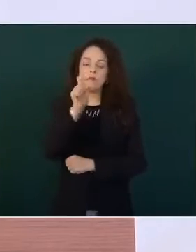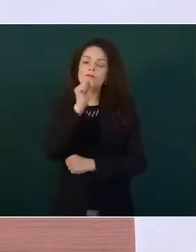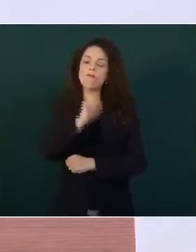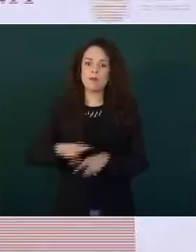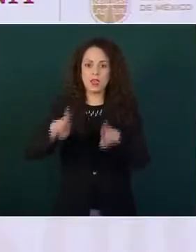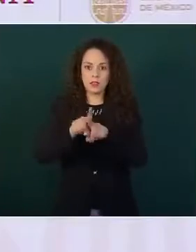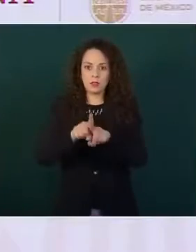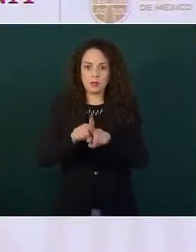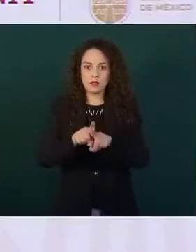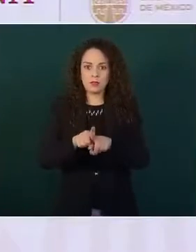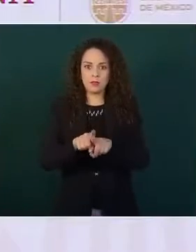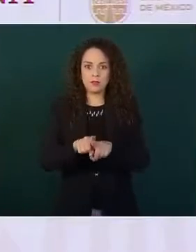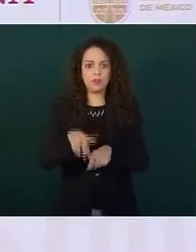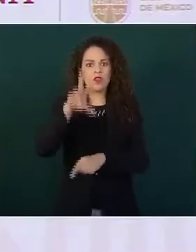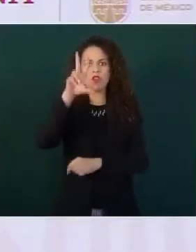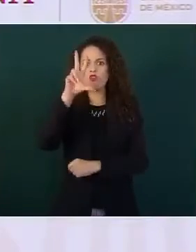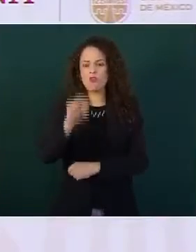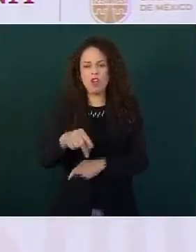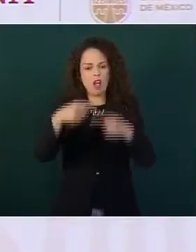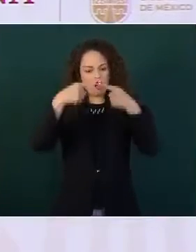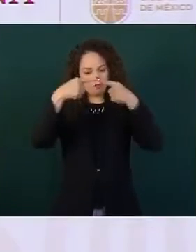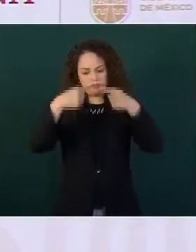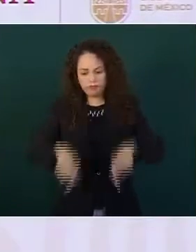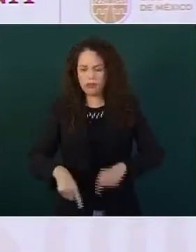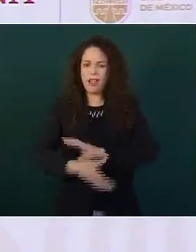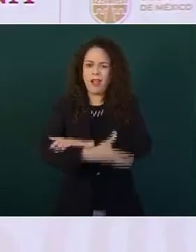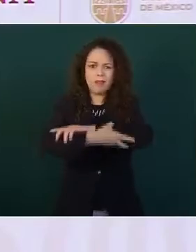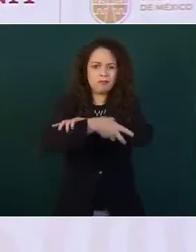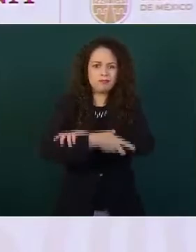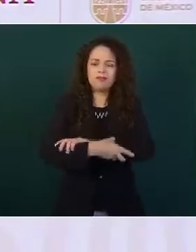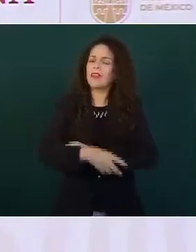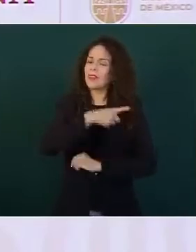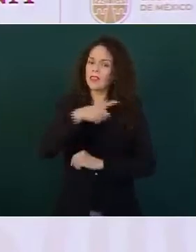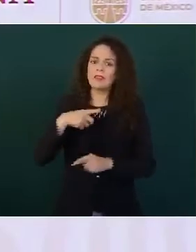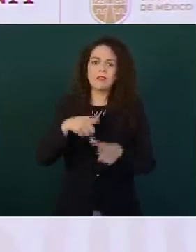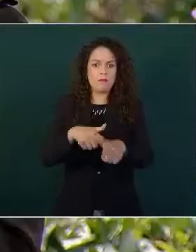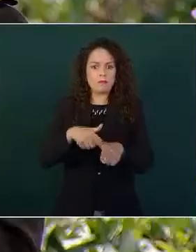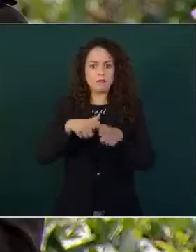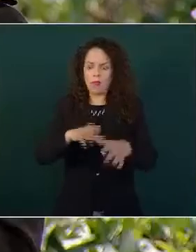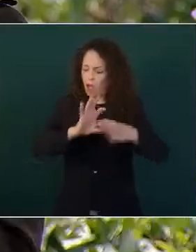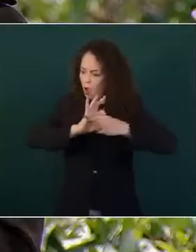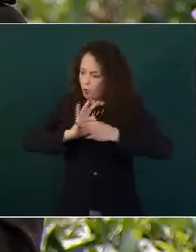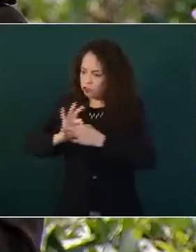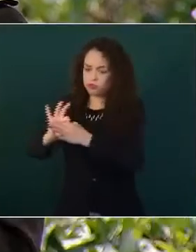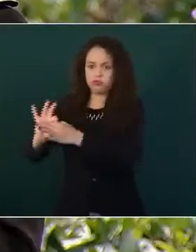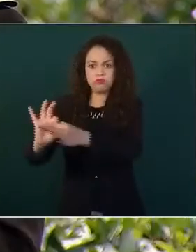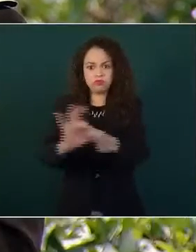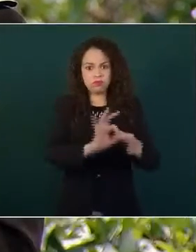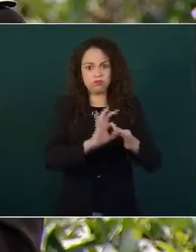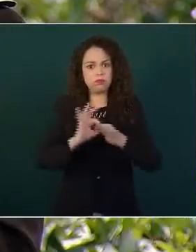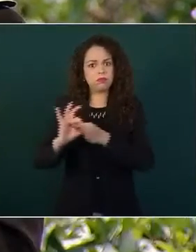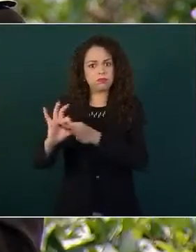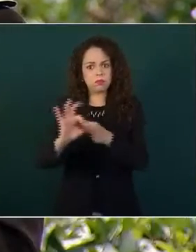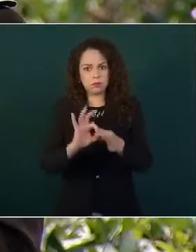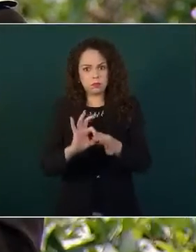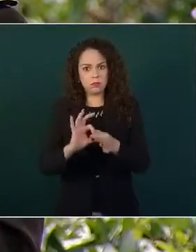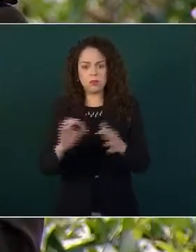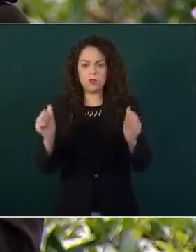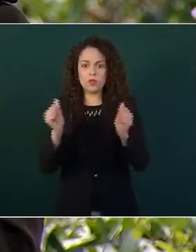Mantengamos inquebrantable la fraternidad que nos une a nuestros compañeros de armas de la Fuerza